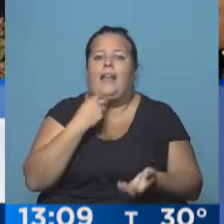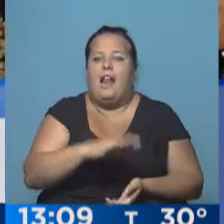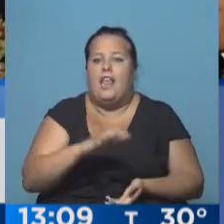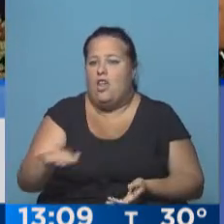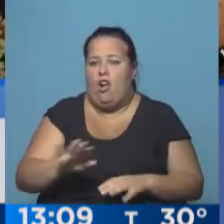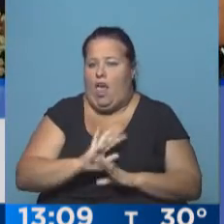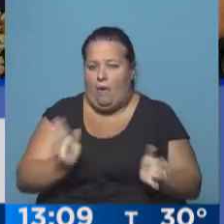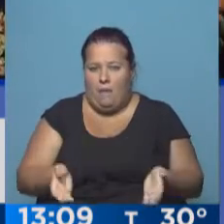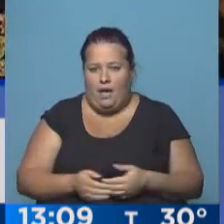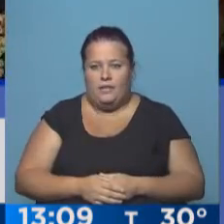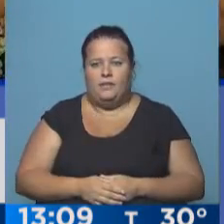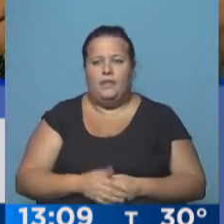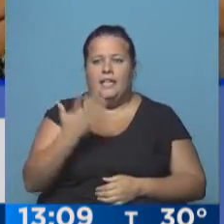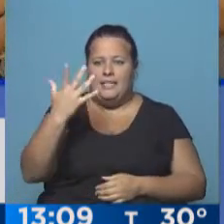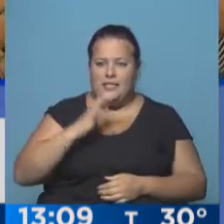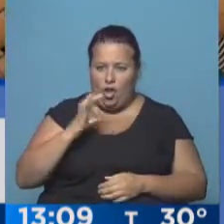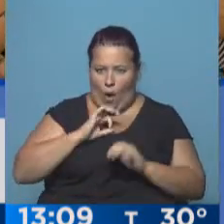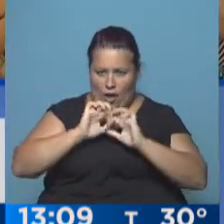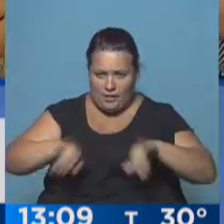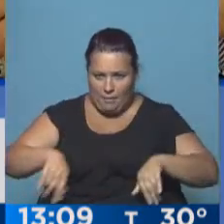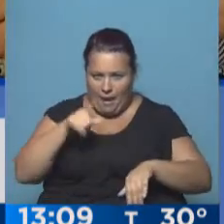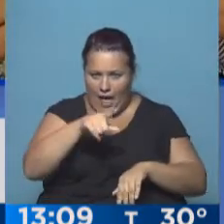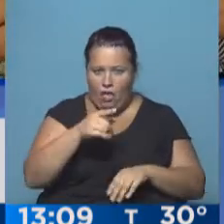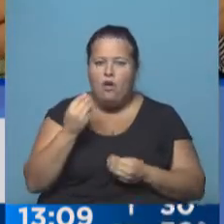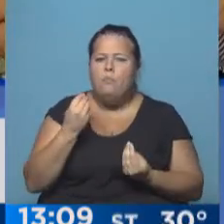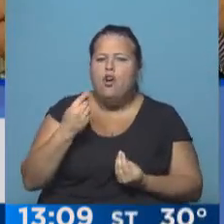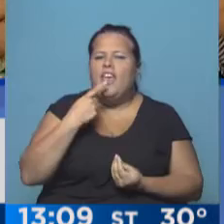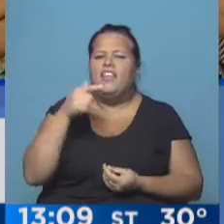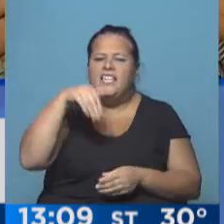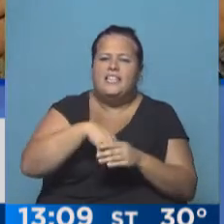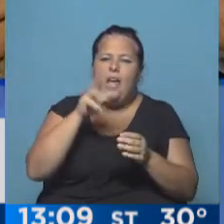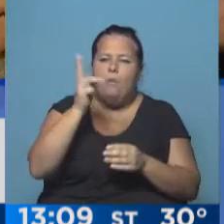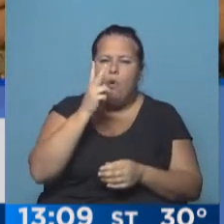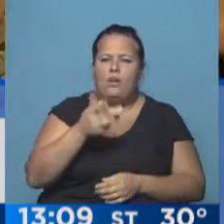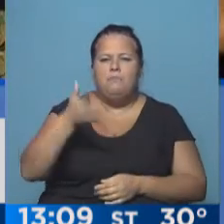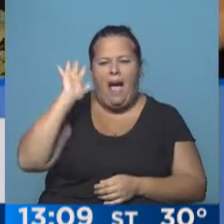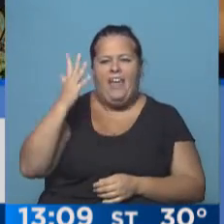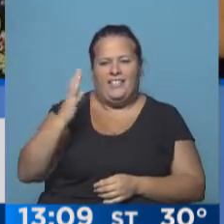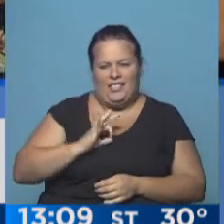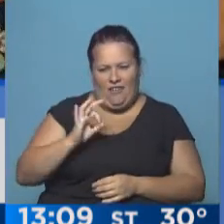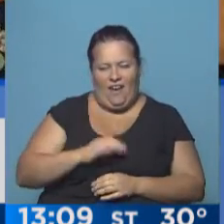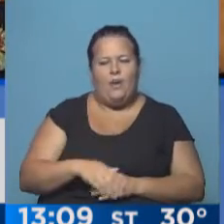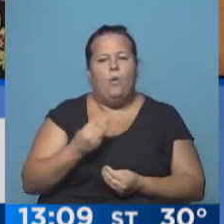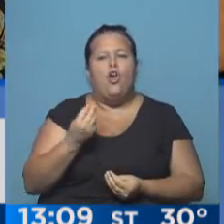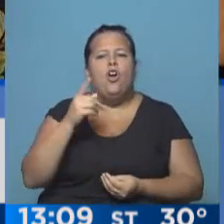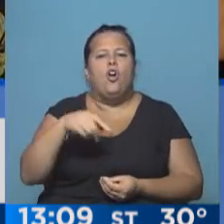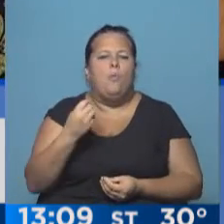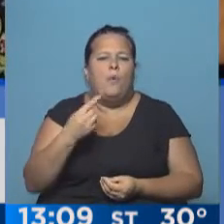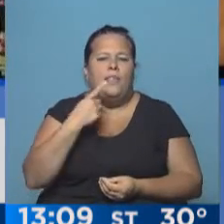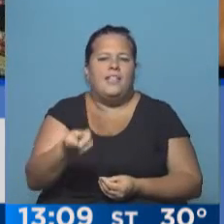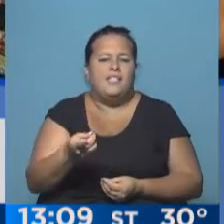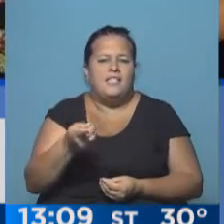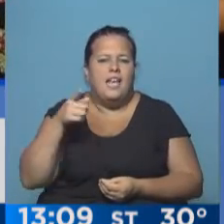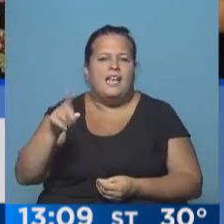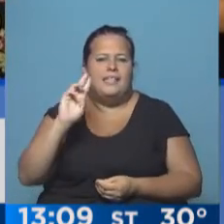sus hijos nada más. Usted hace cinco años ya se separó de Pérez Corrade. ¿Qué lo lleva a decir que él se encuentra muerto? Hace más de cinco años me parece yo. Bueno, ¿y qué lo lleva justamente a decir